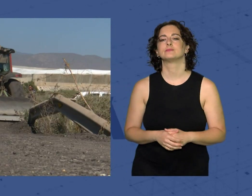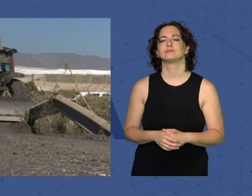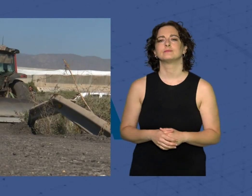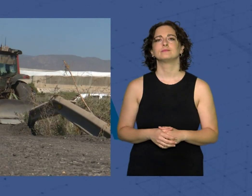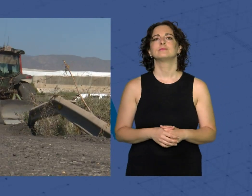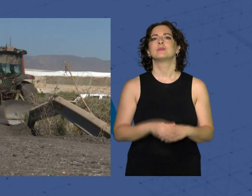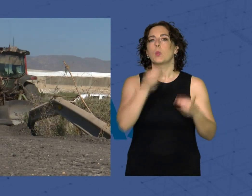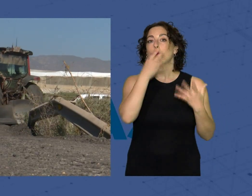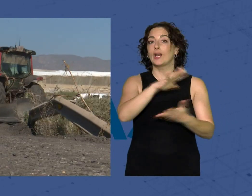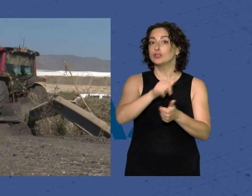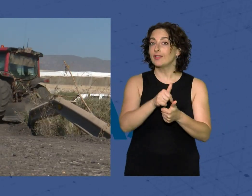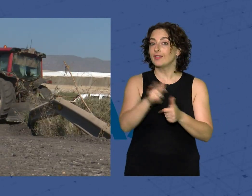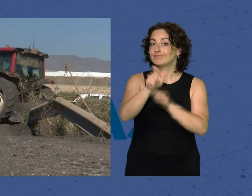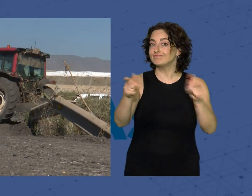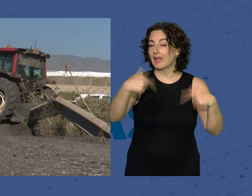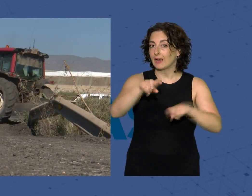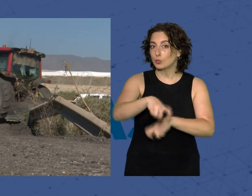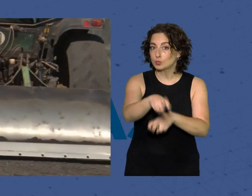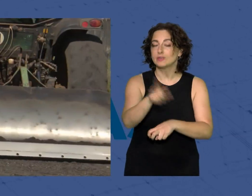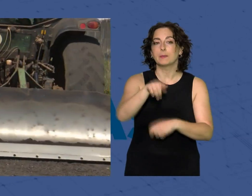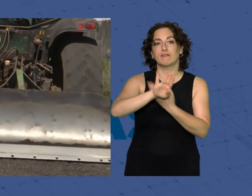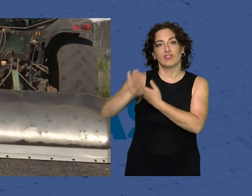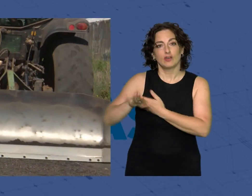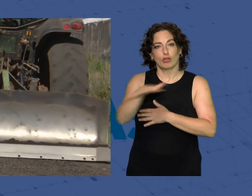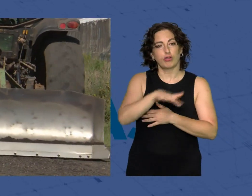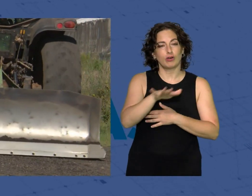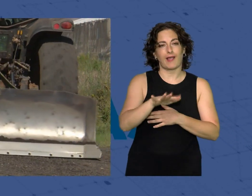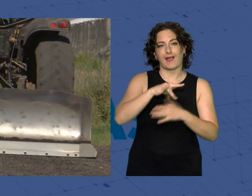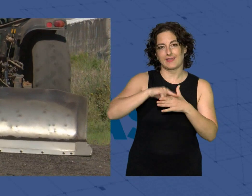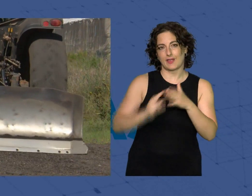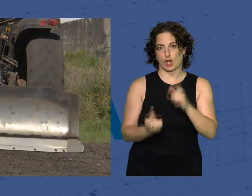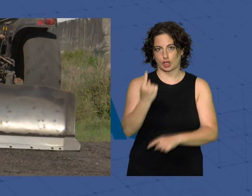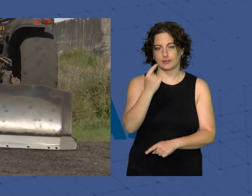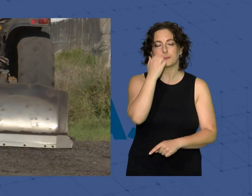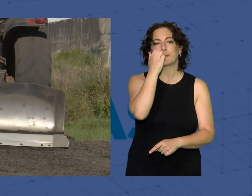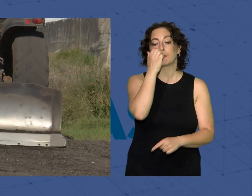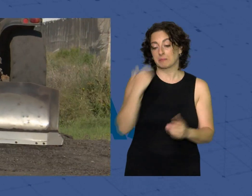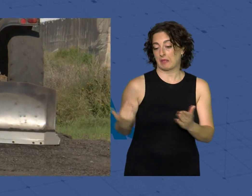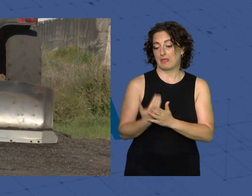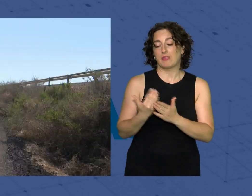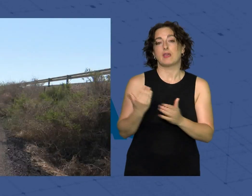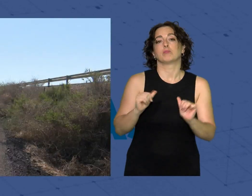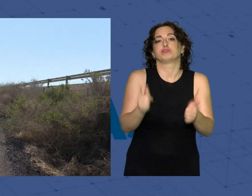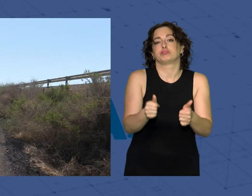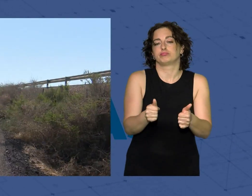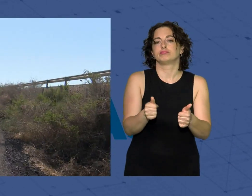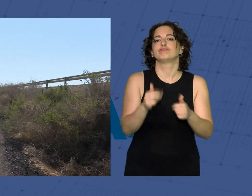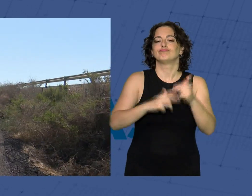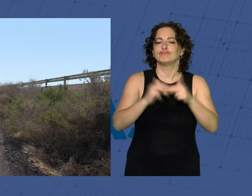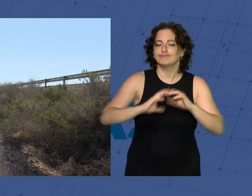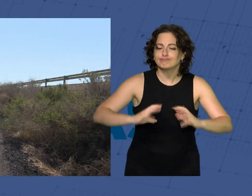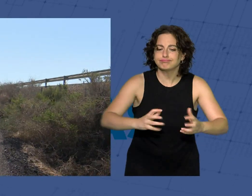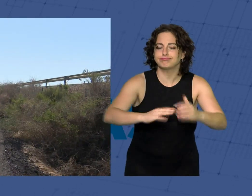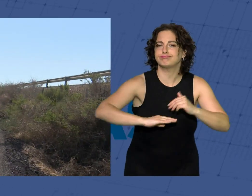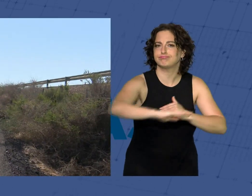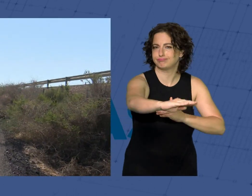Buenas noticias para los agricultores y los vecinos de la zona norte de La Cañada. En estos días han comenzado los trabajos de asfaltado del